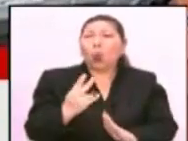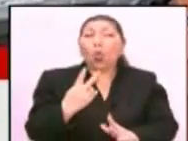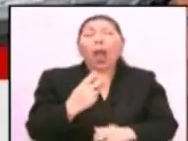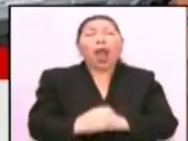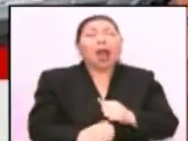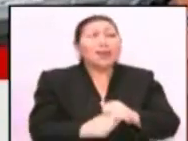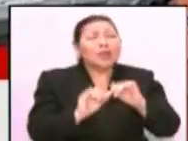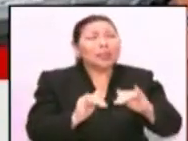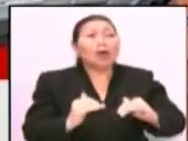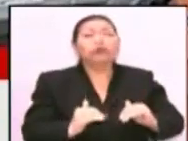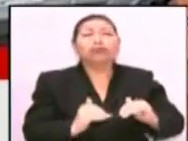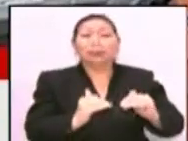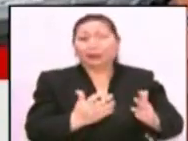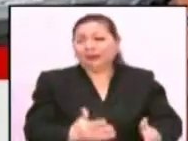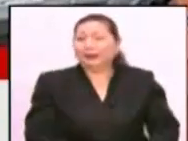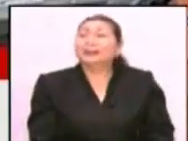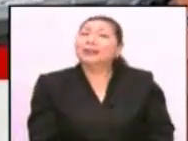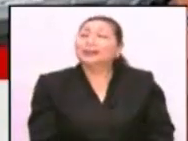nuevos tipos penales,